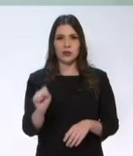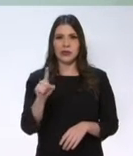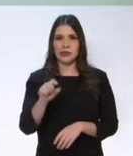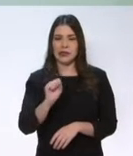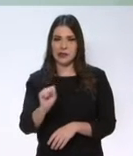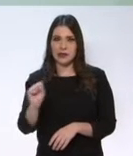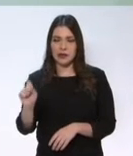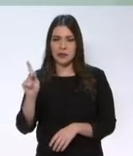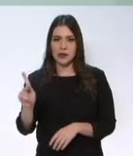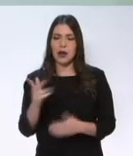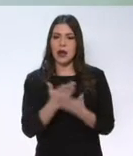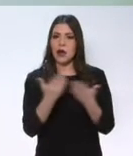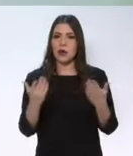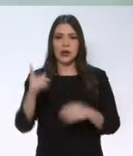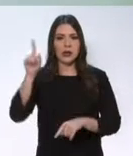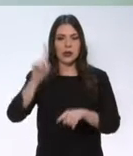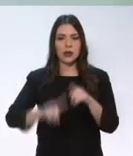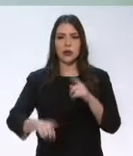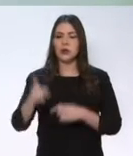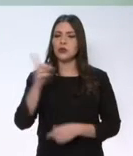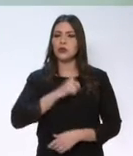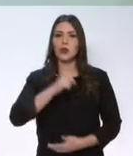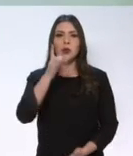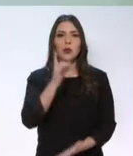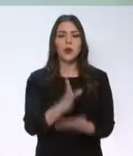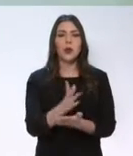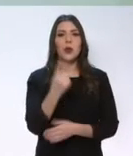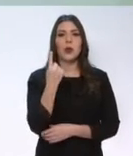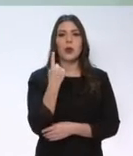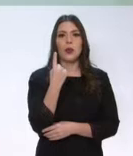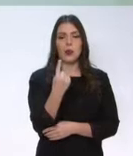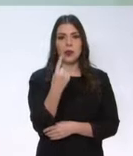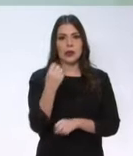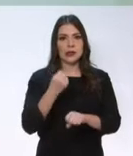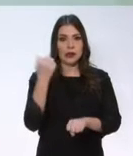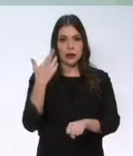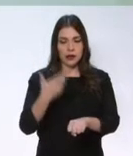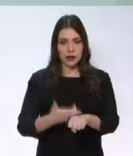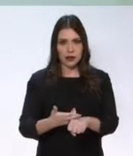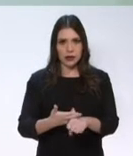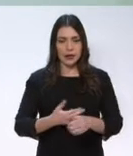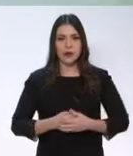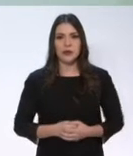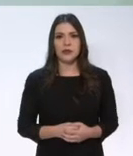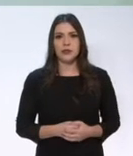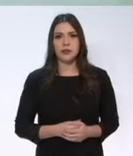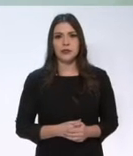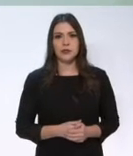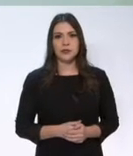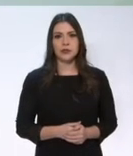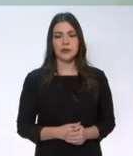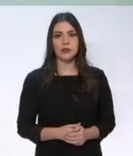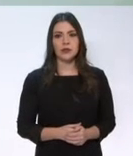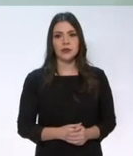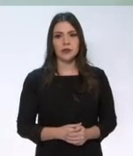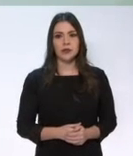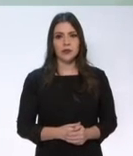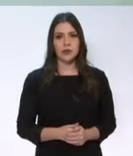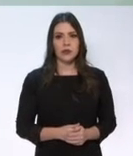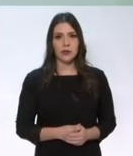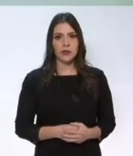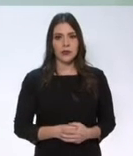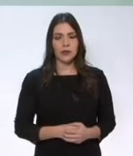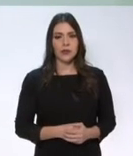a ser una sola secretaría y se están tomando medidas,